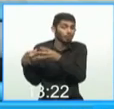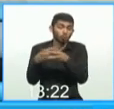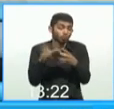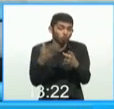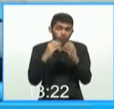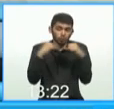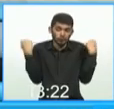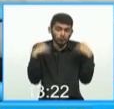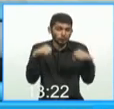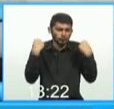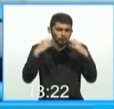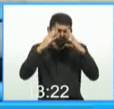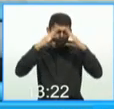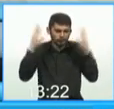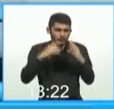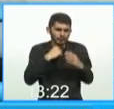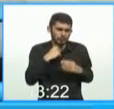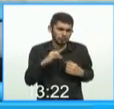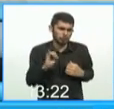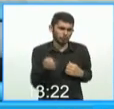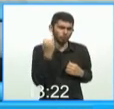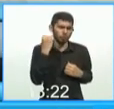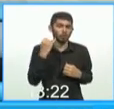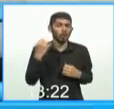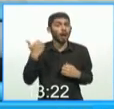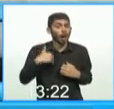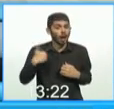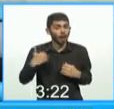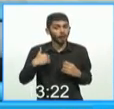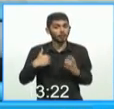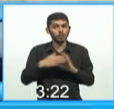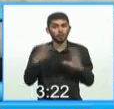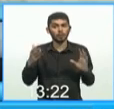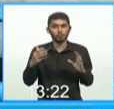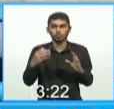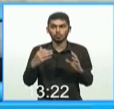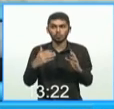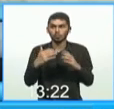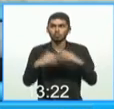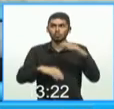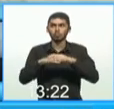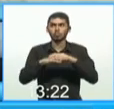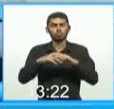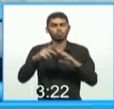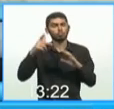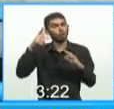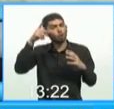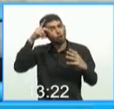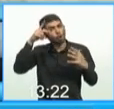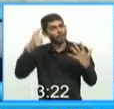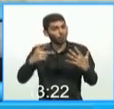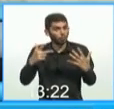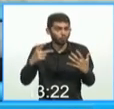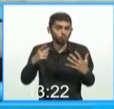para llegar ahí Argentina históricamente no no superó un octavo puesto en varones como no había superado un sexto